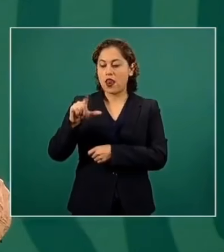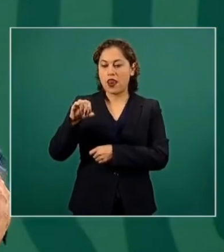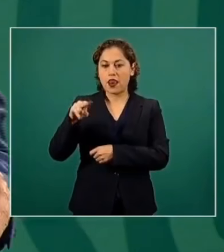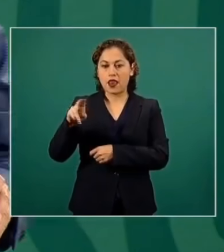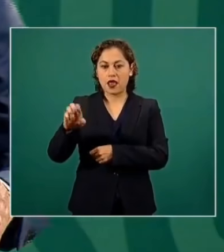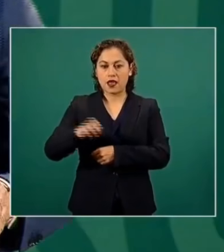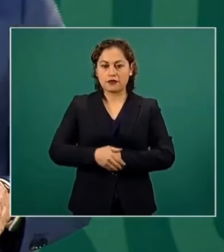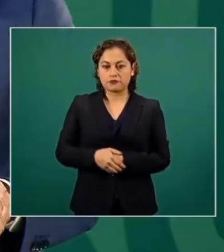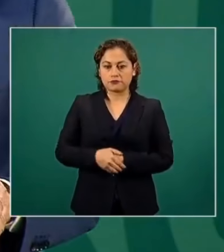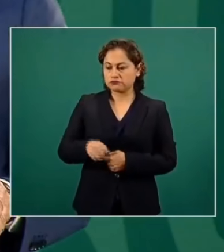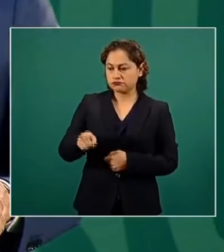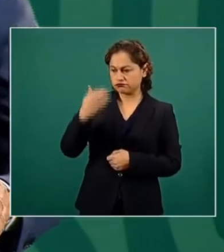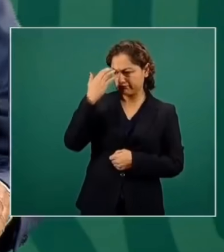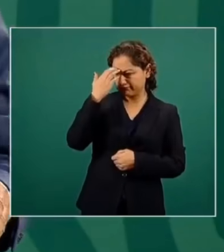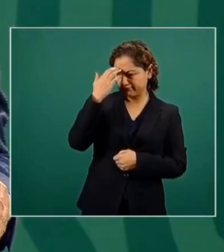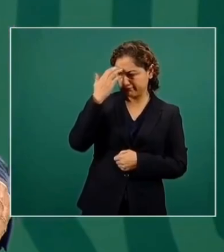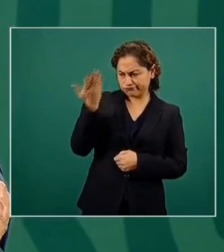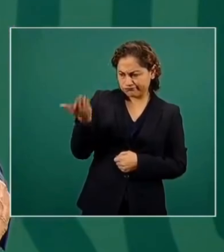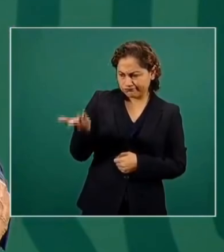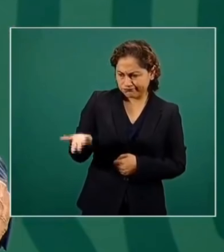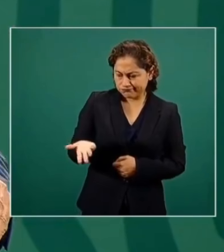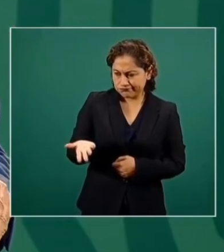No se conoce mucho.